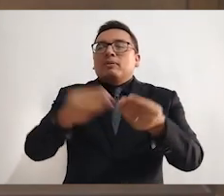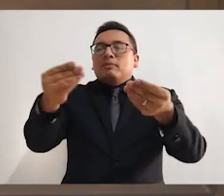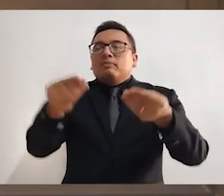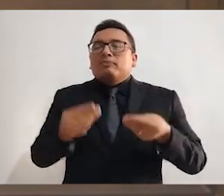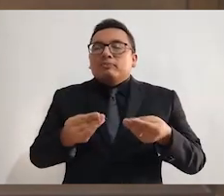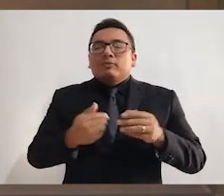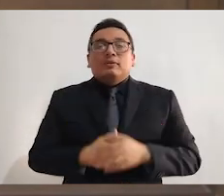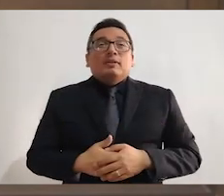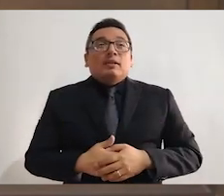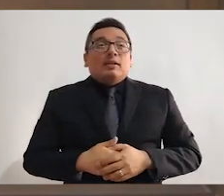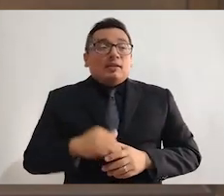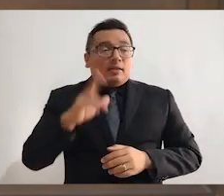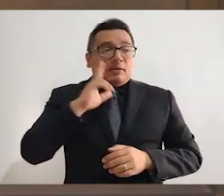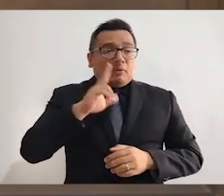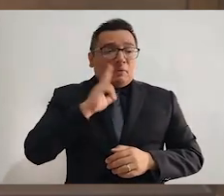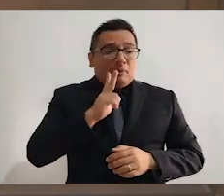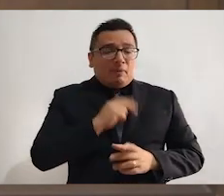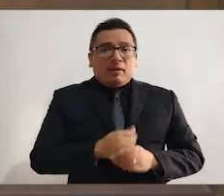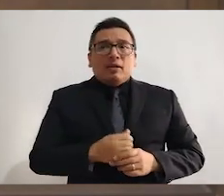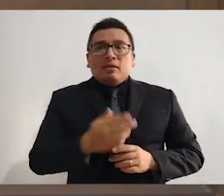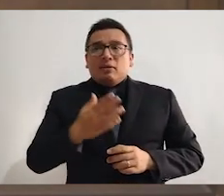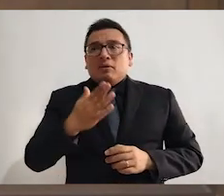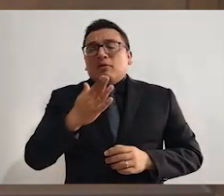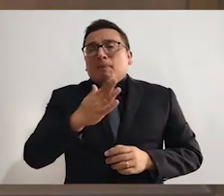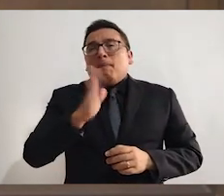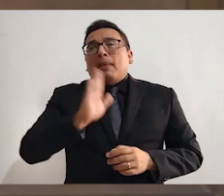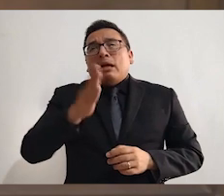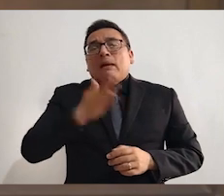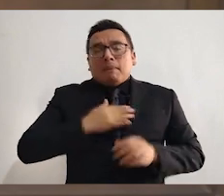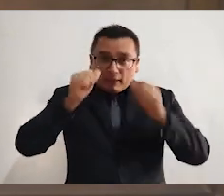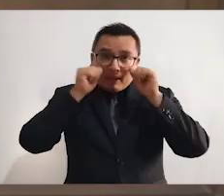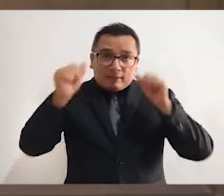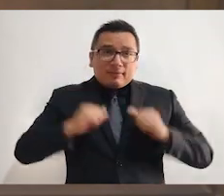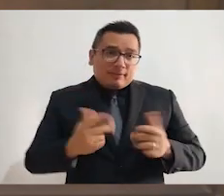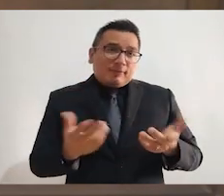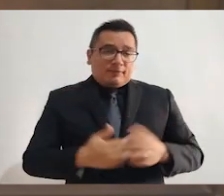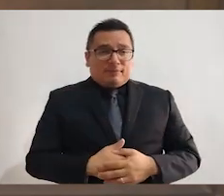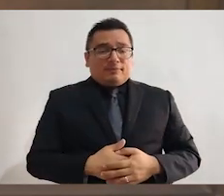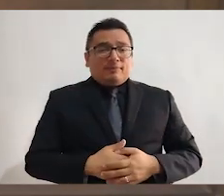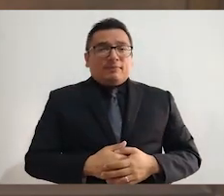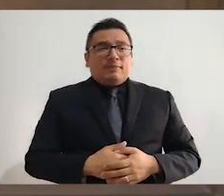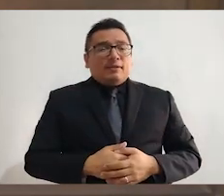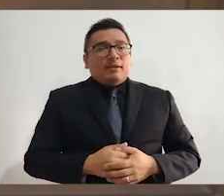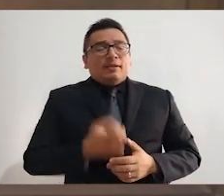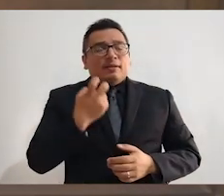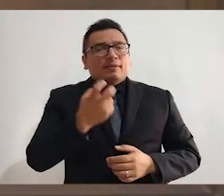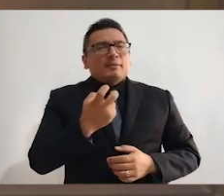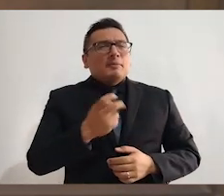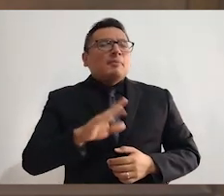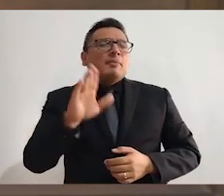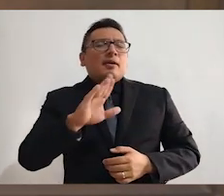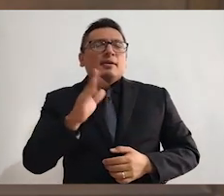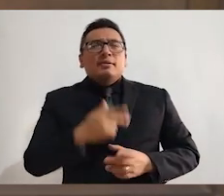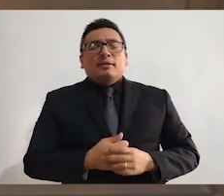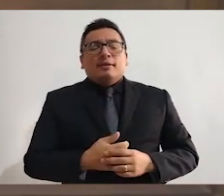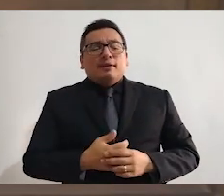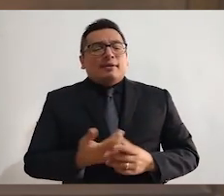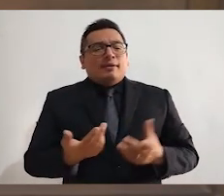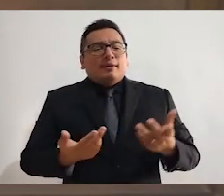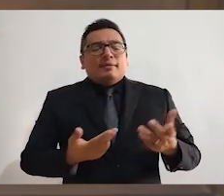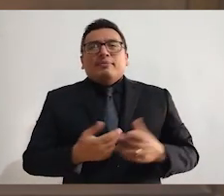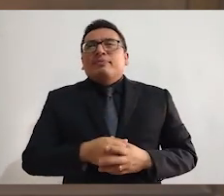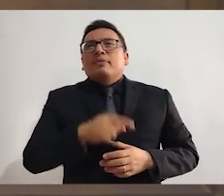boleta, de que se les visibilizara y fuera para ellos como una